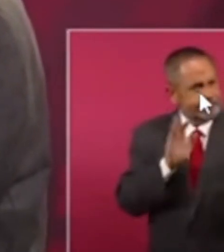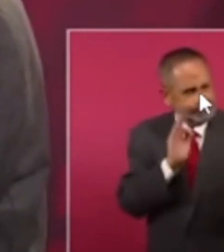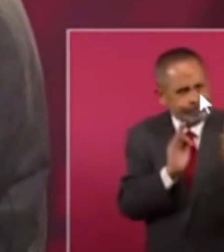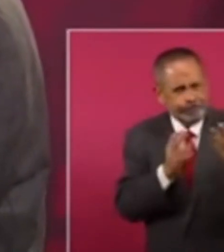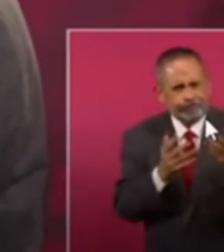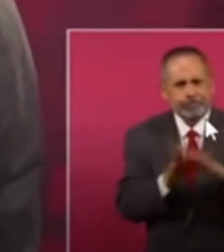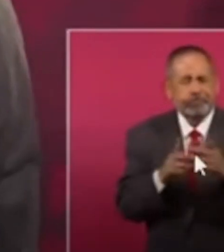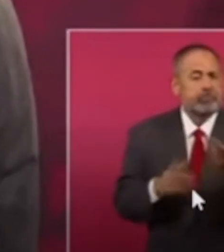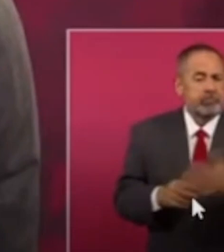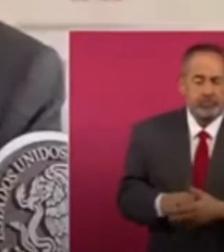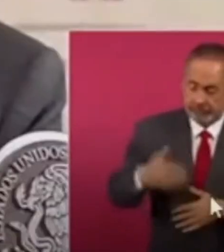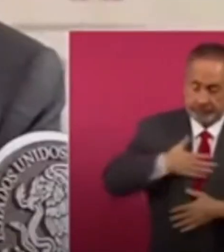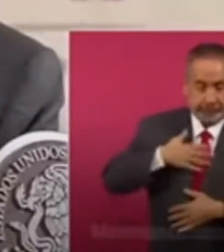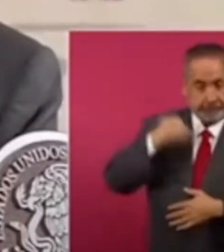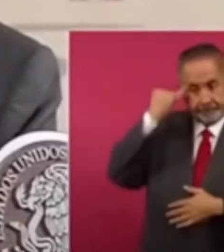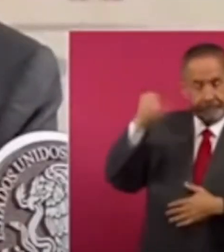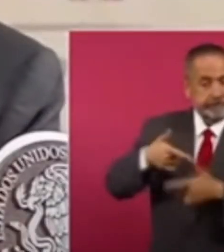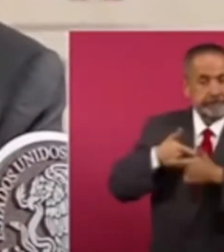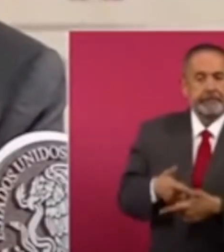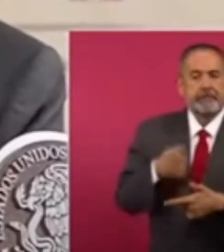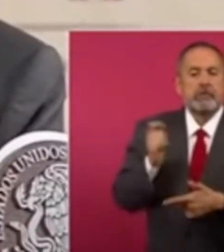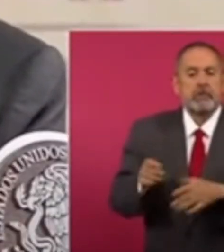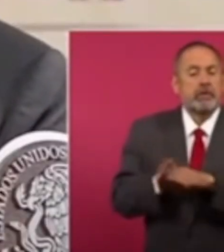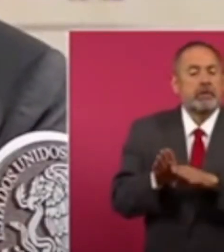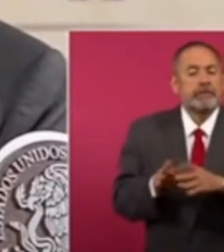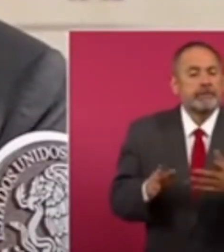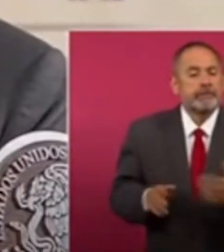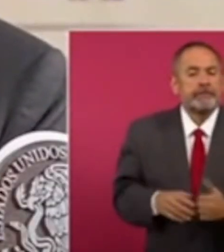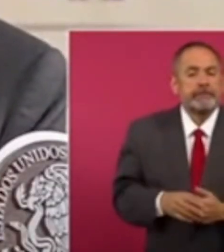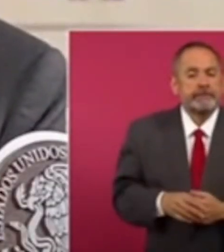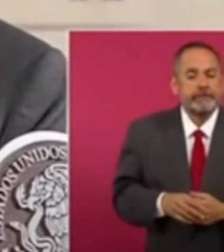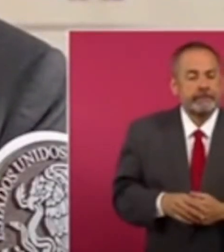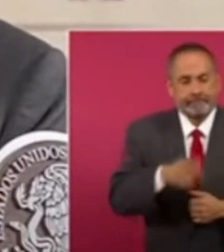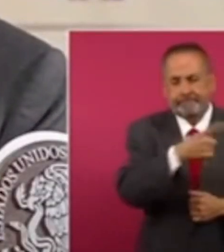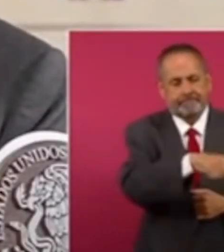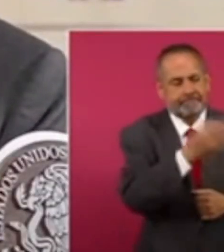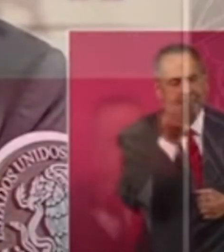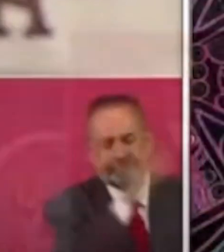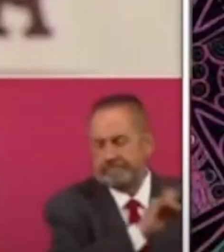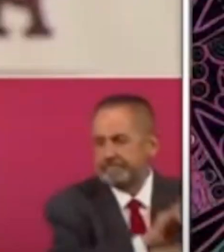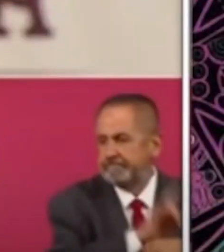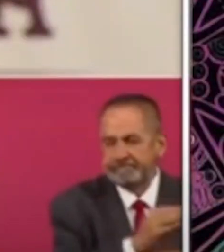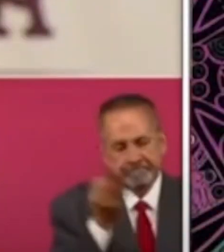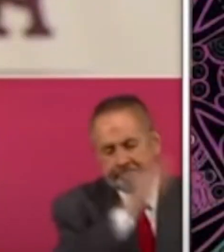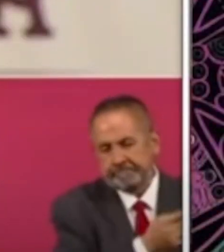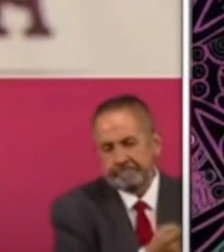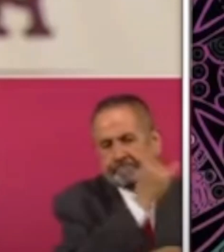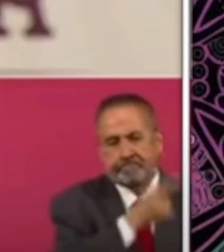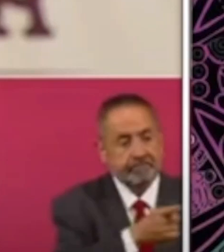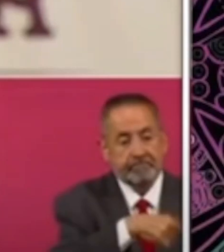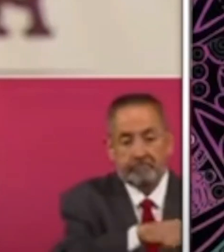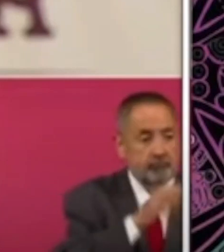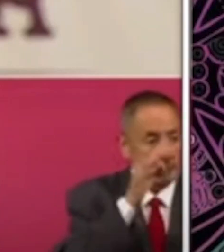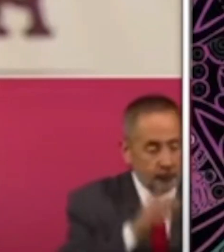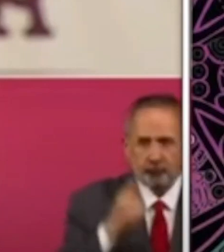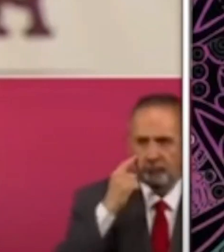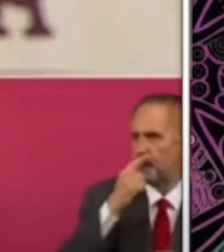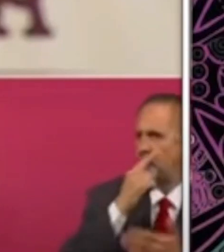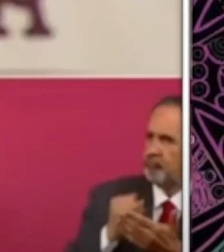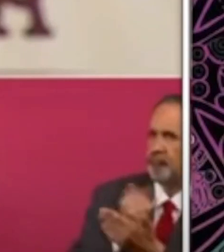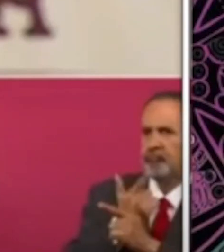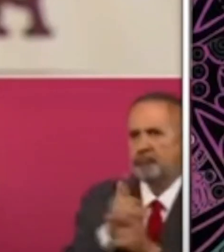porque yo sostengo que estos farsantes no son demócratas,